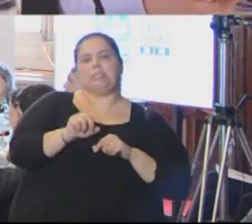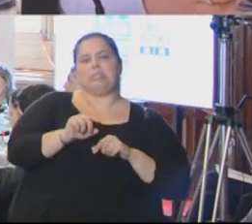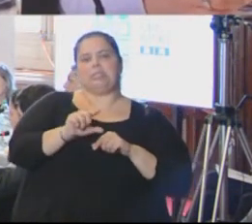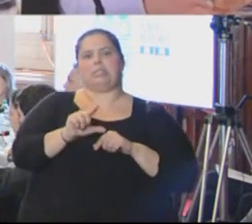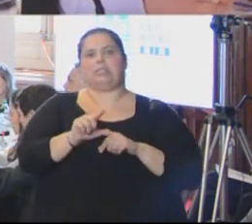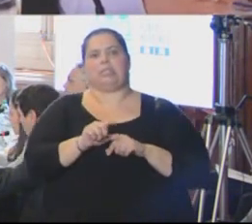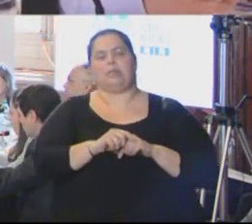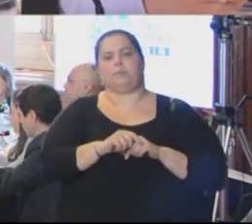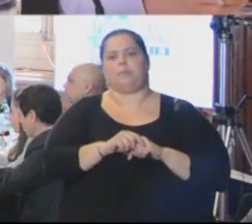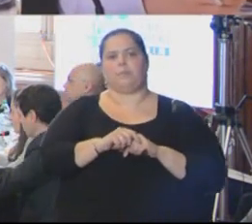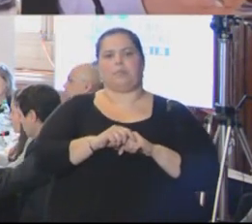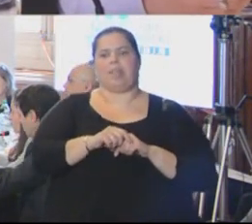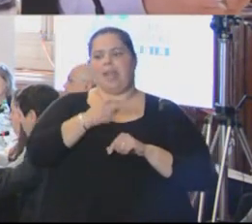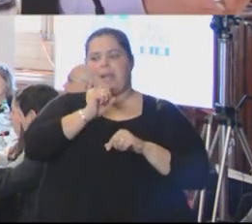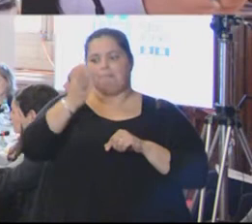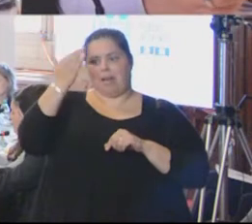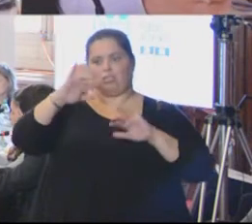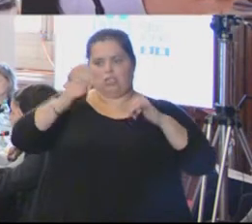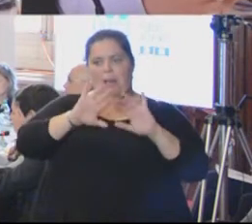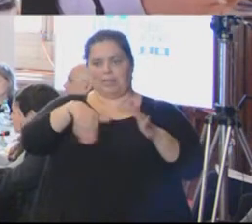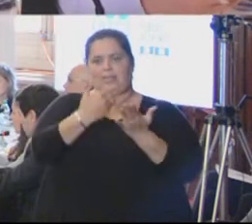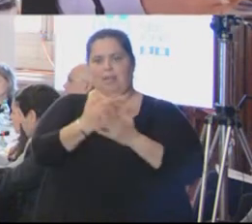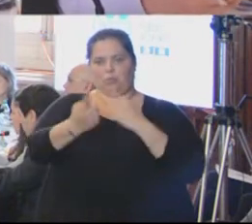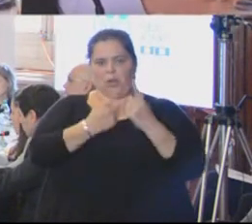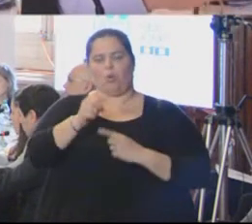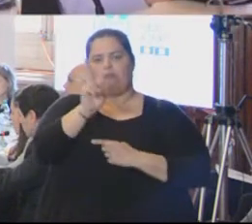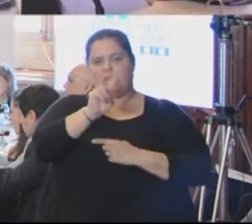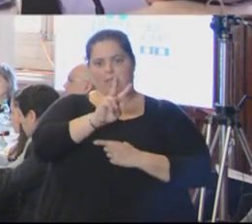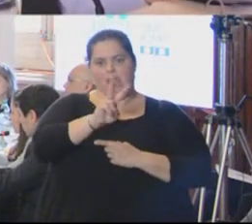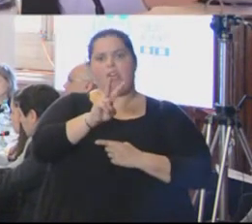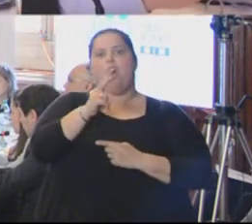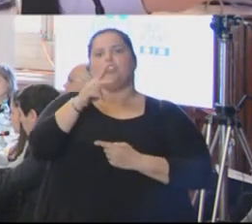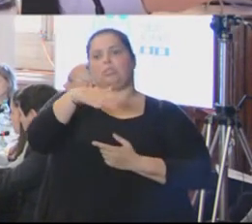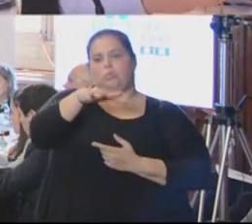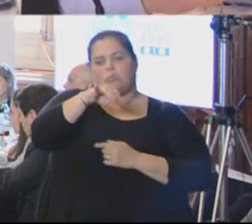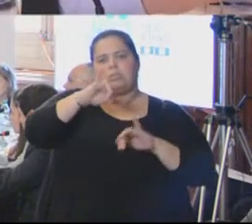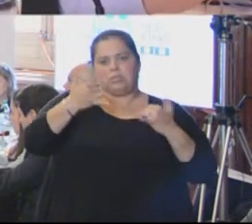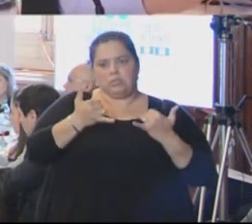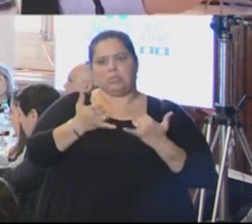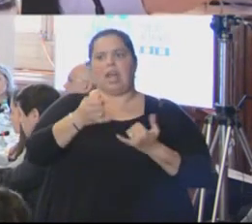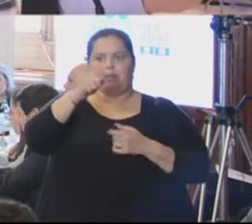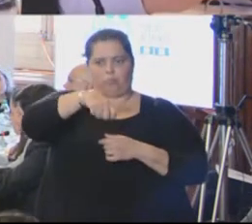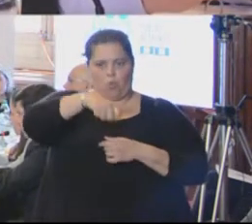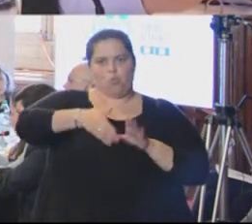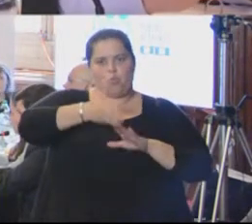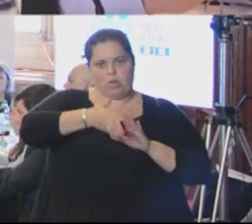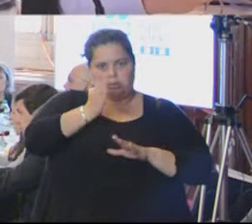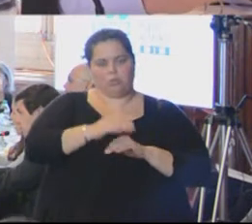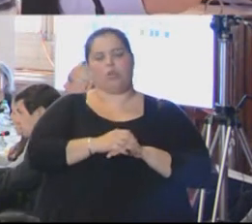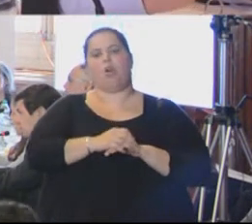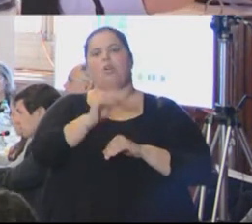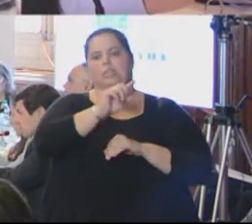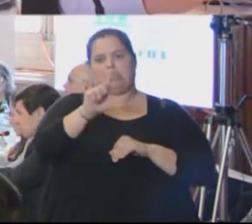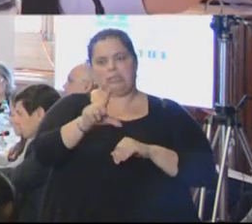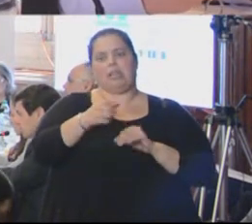presentadas en este espacio el pasado mes de marzo. 22 casos se encuentran en etapa de juicio, 16 adicionales a los presentados en